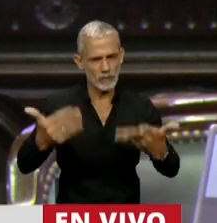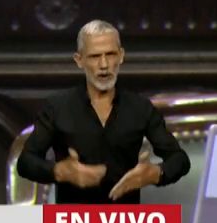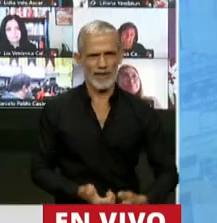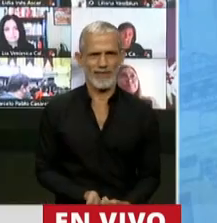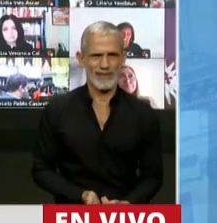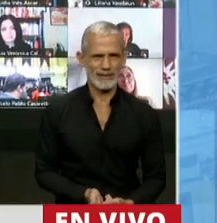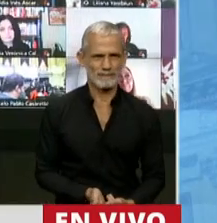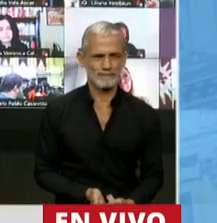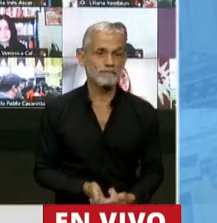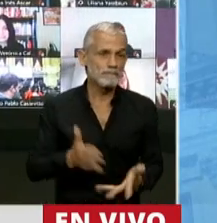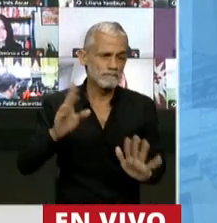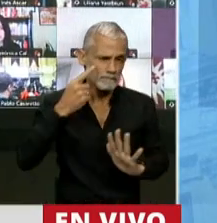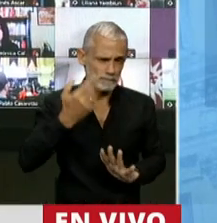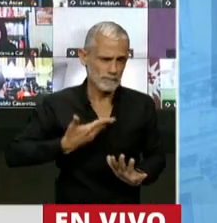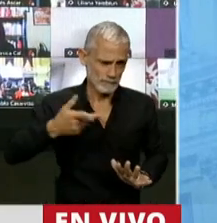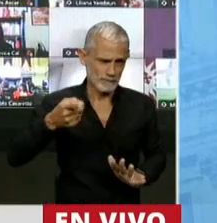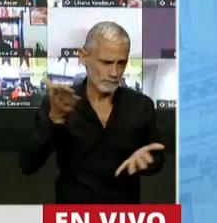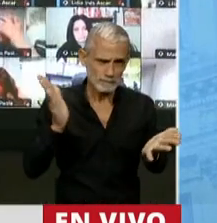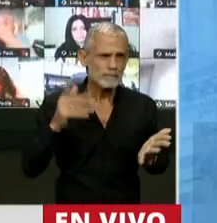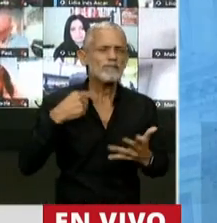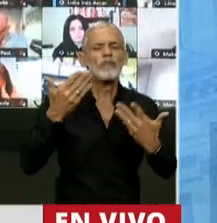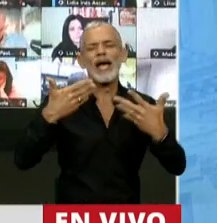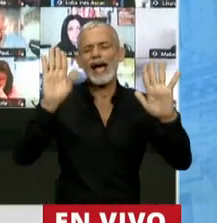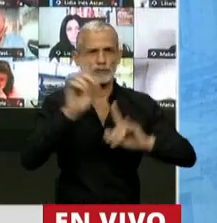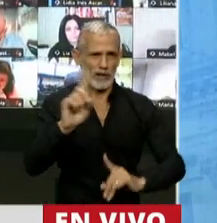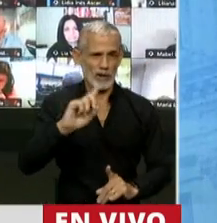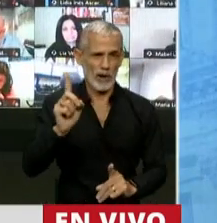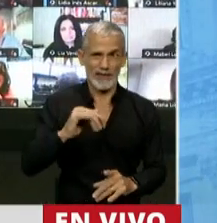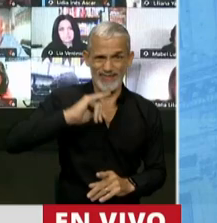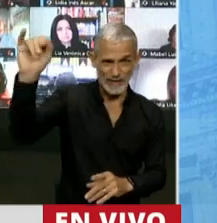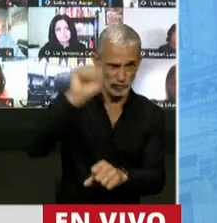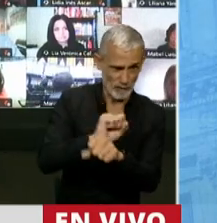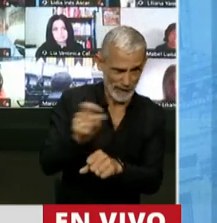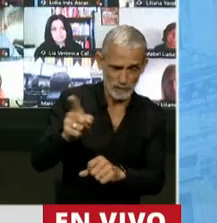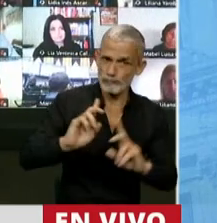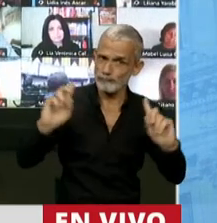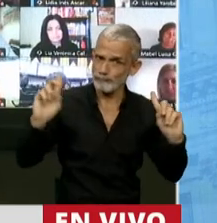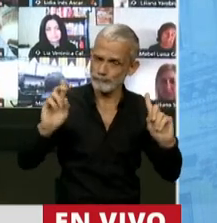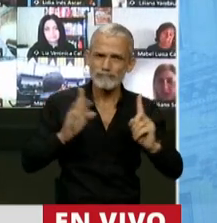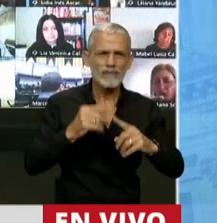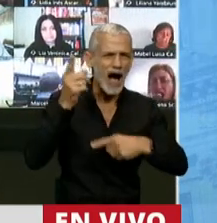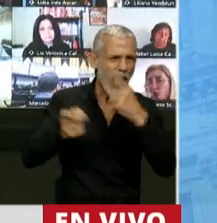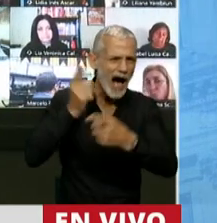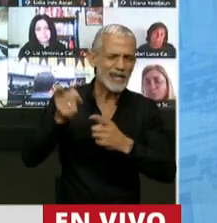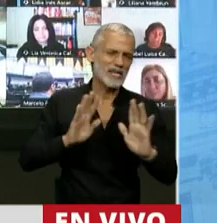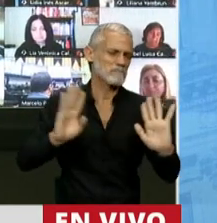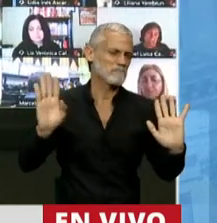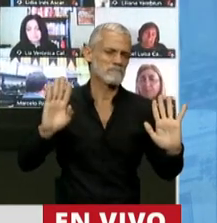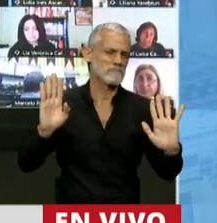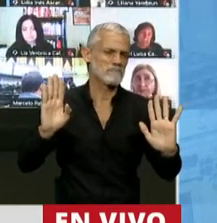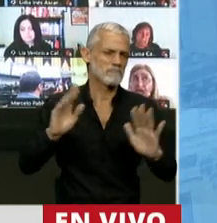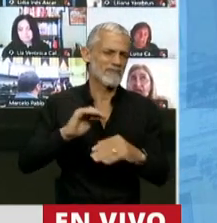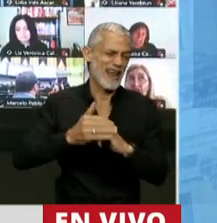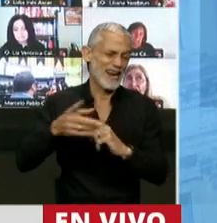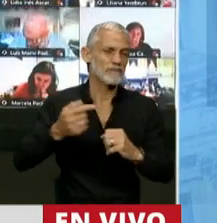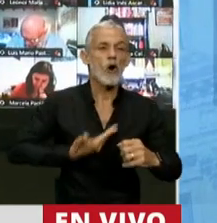presidente, yo no creo que esto sea casual. No es casual que lo denuncien penalmente, no es casual los ataques. Y la verdad que el